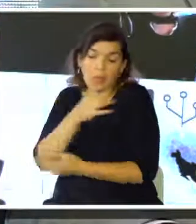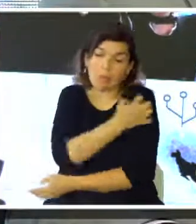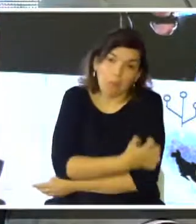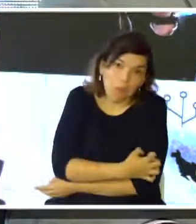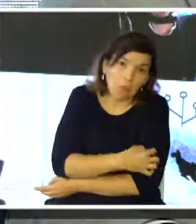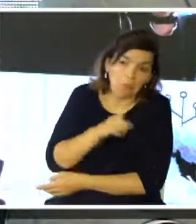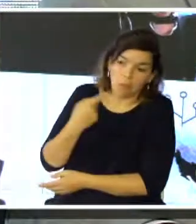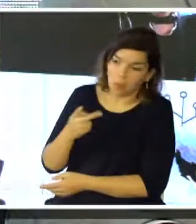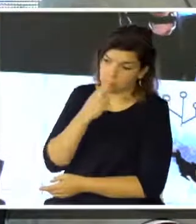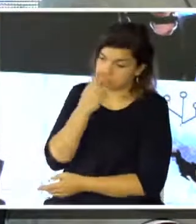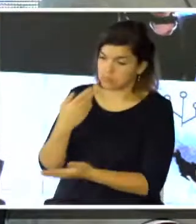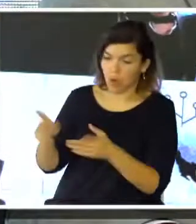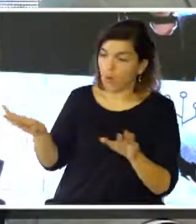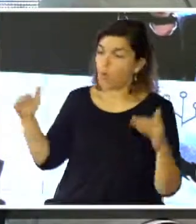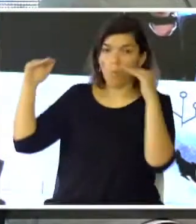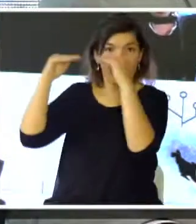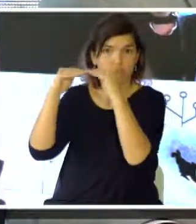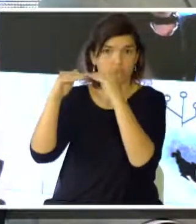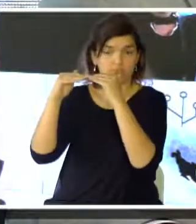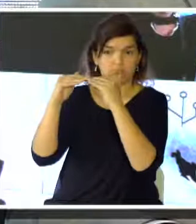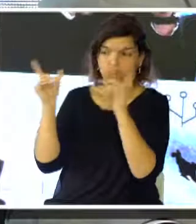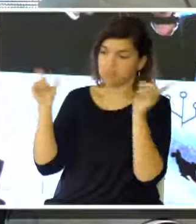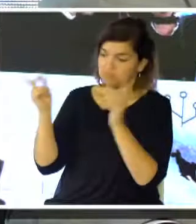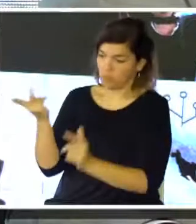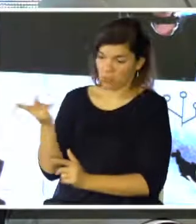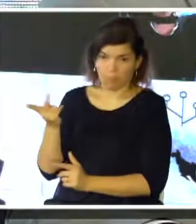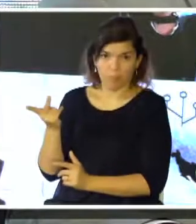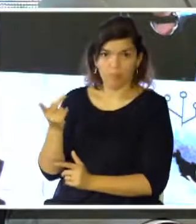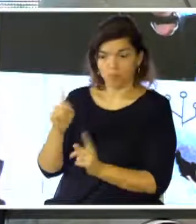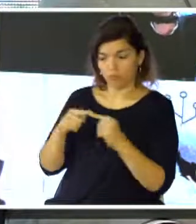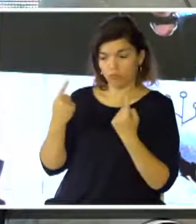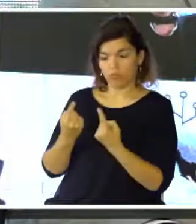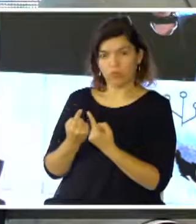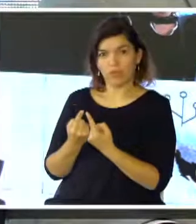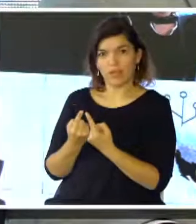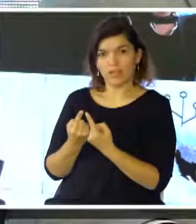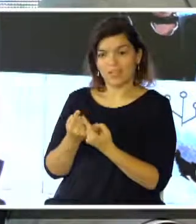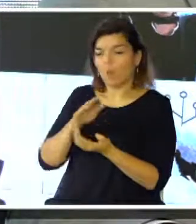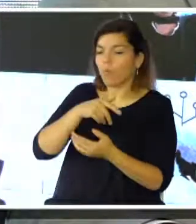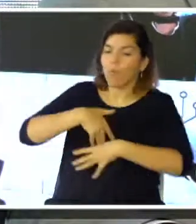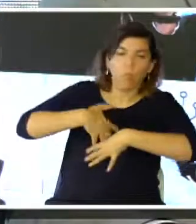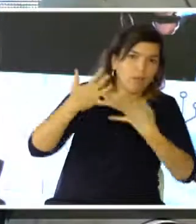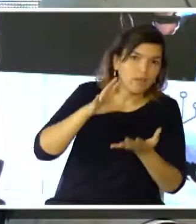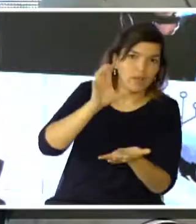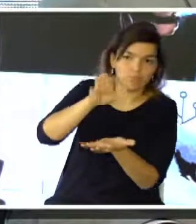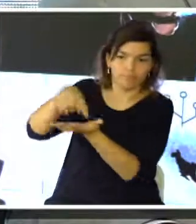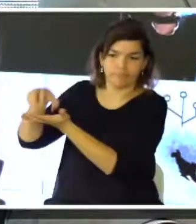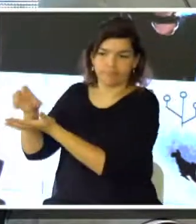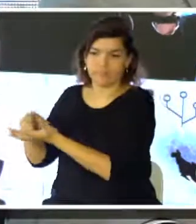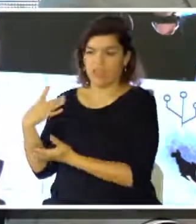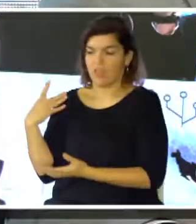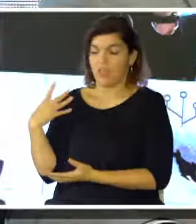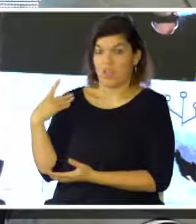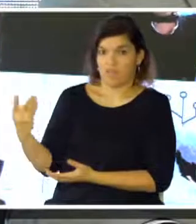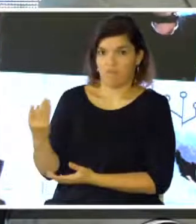los dos la deberían disfrutar por igual nosotros sí o sí todas las plazas en el jefe de gobierno